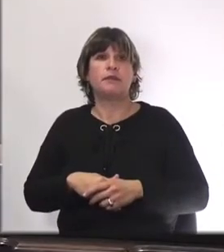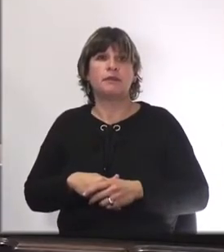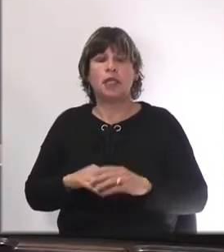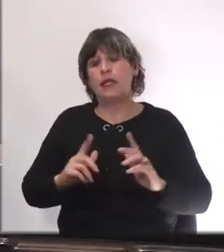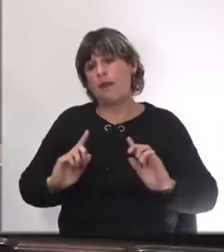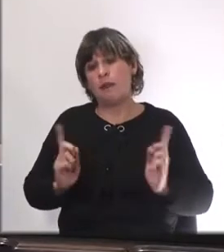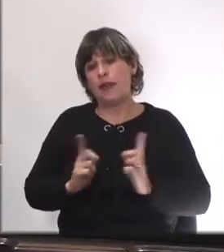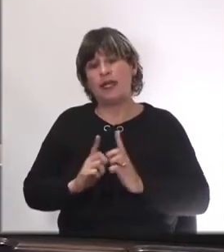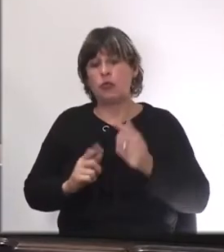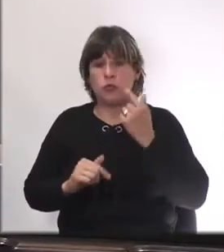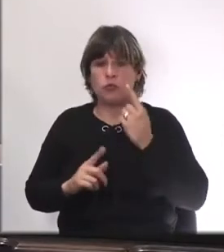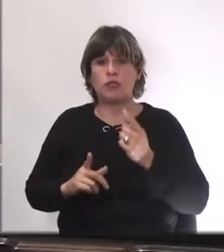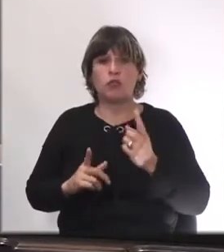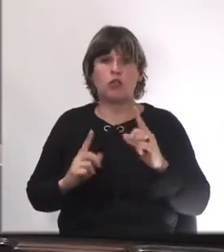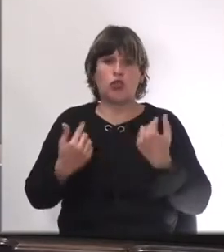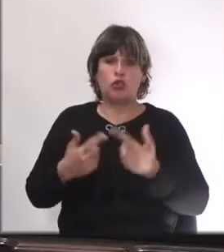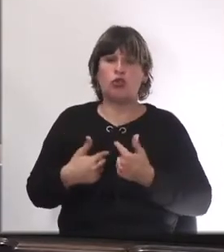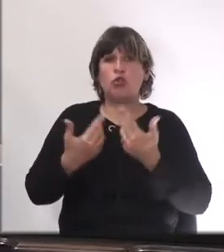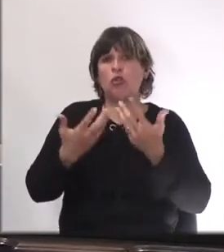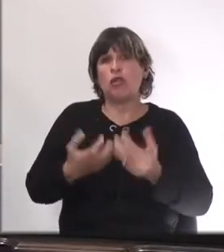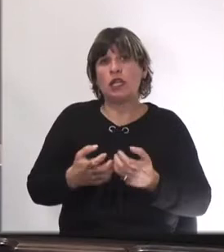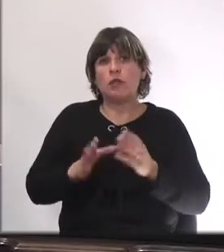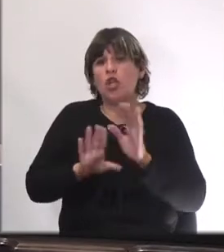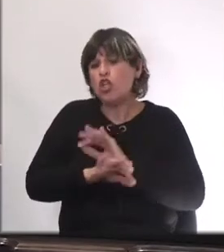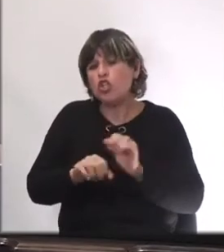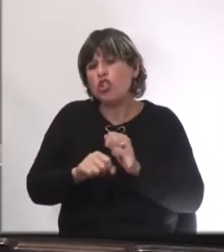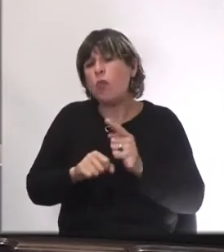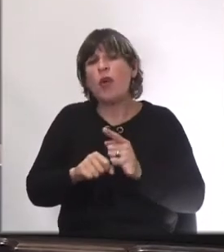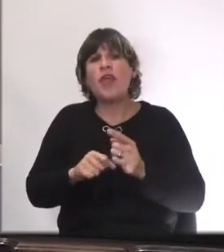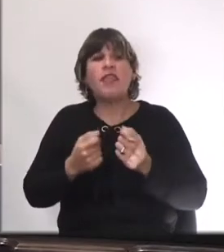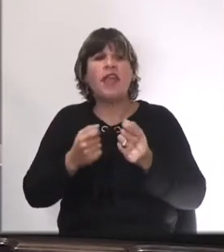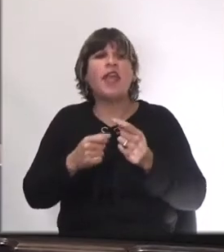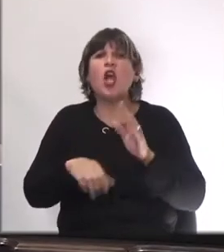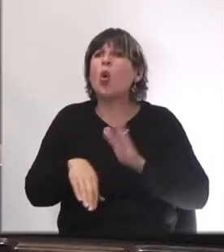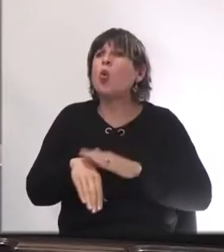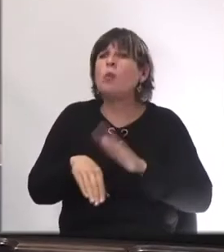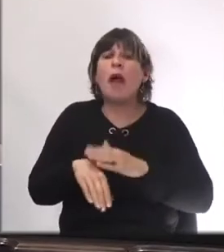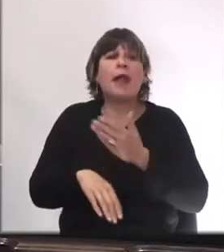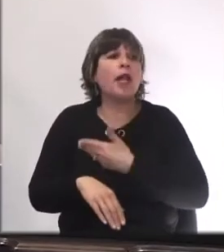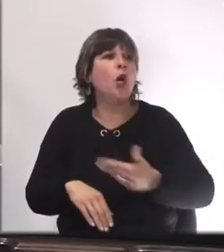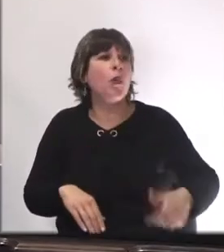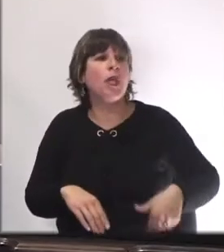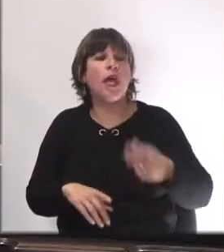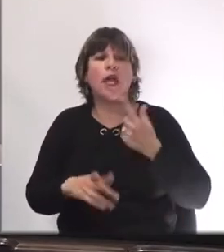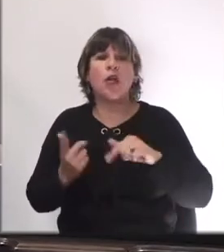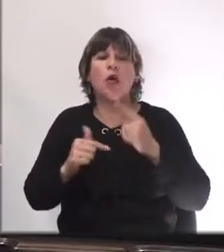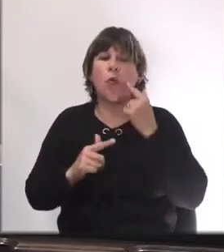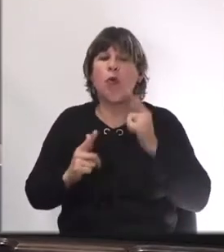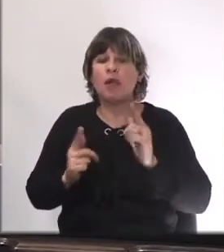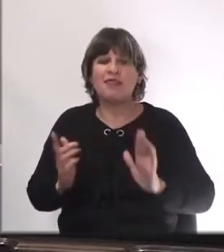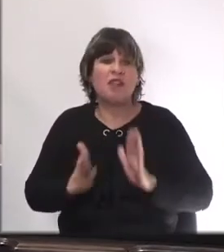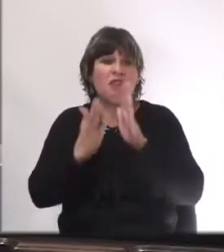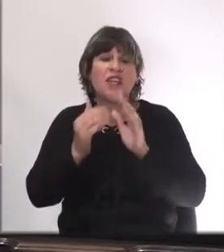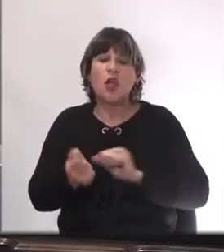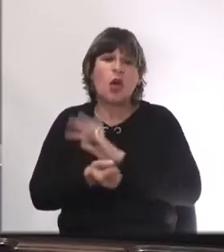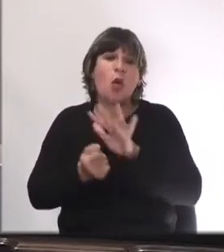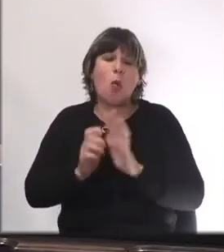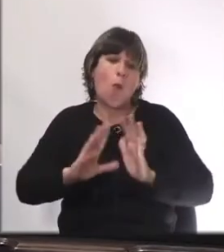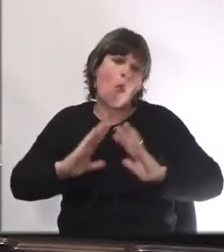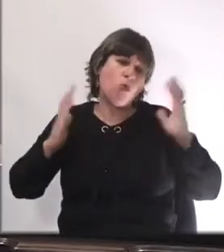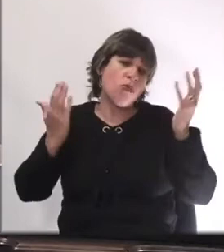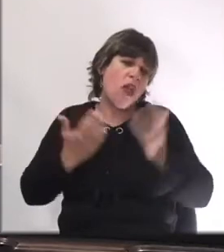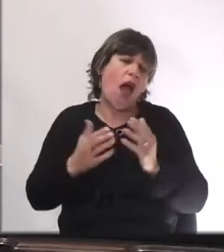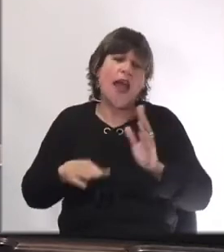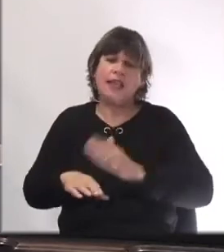Resumiendo, señor presidente, nosotros creemos que no se puede culpar ni se debe culpar al gobierno por haberse topado con una pandemia mundial y con las consecuencias que